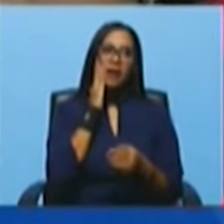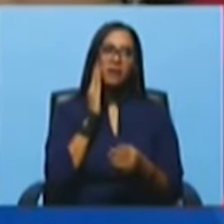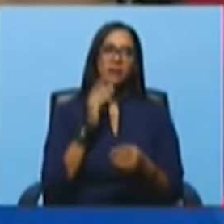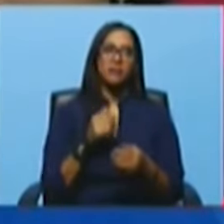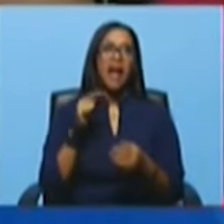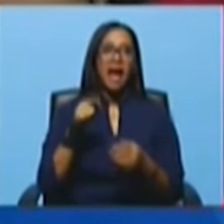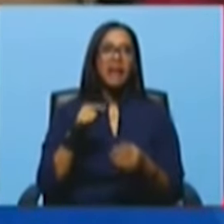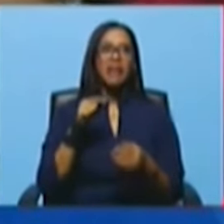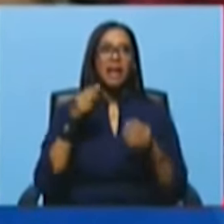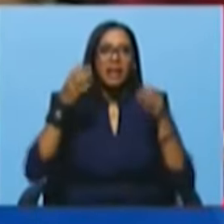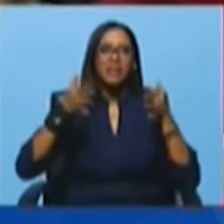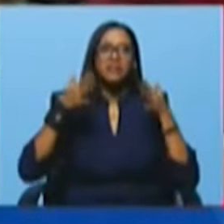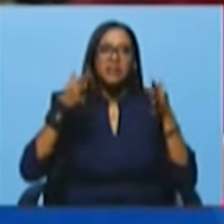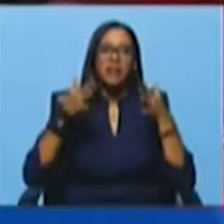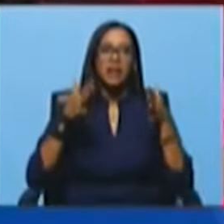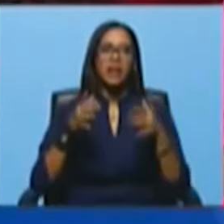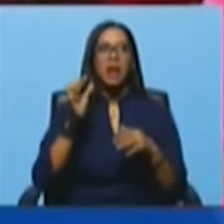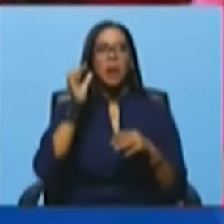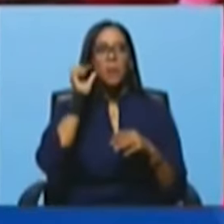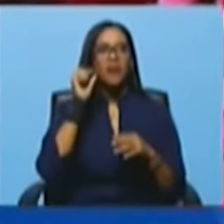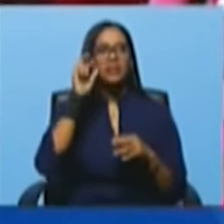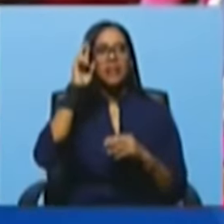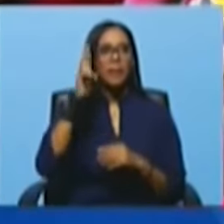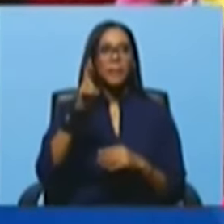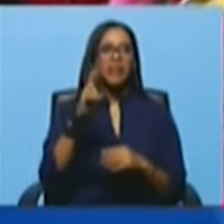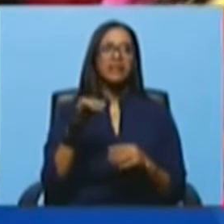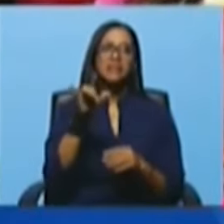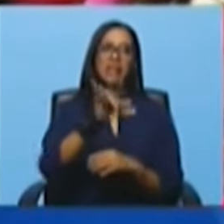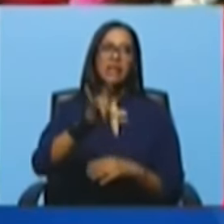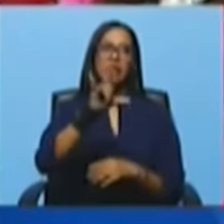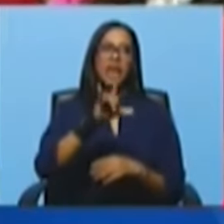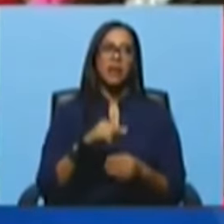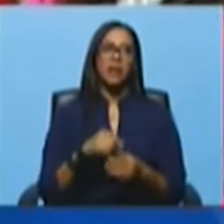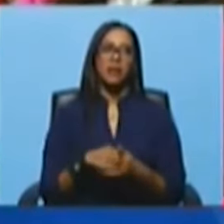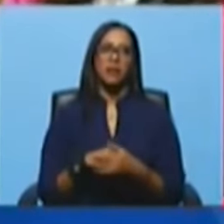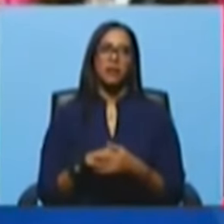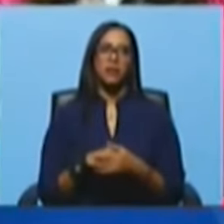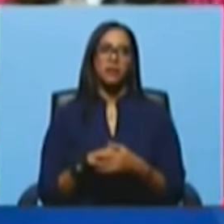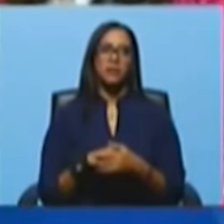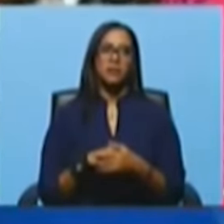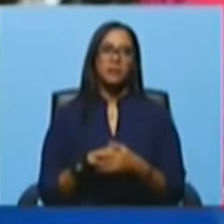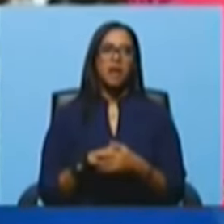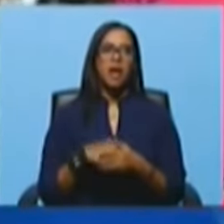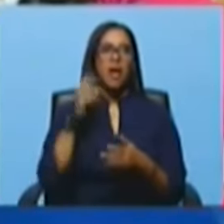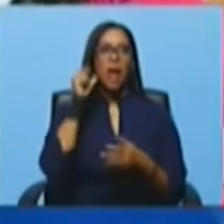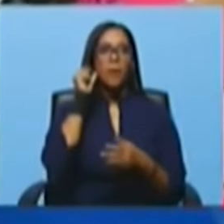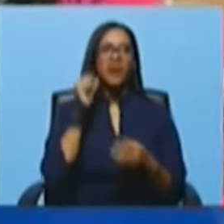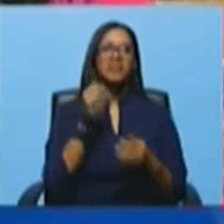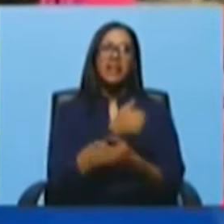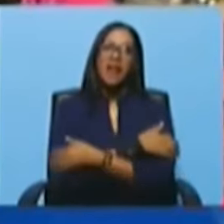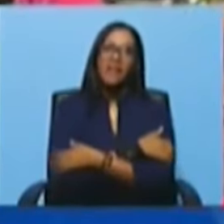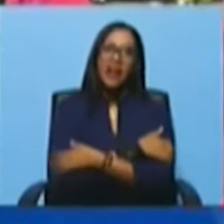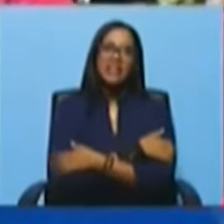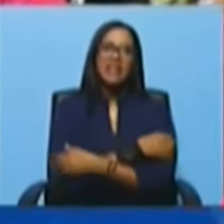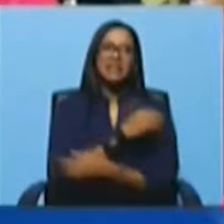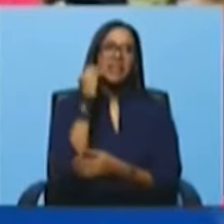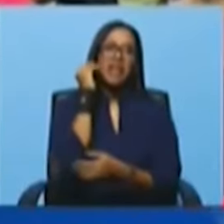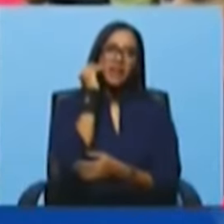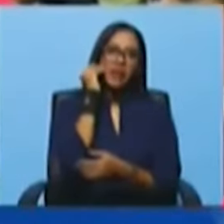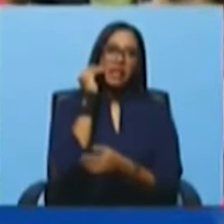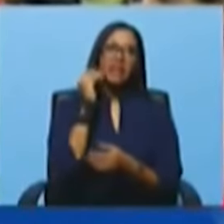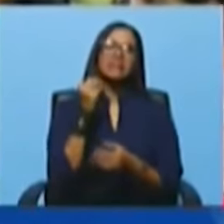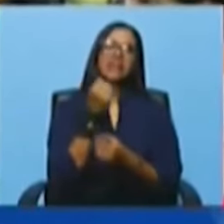ahí es que hay que enseñarle, mire, a la mujer se respeta y se le quiere, a la mujer se le abraza, se le besa, se